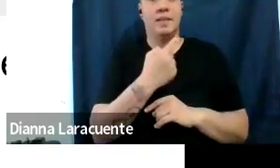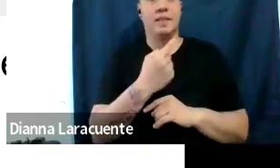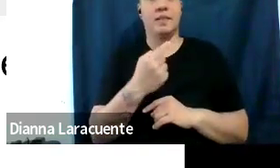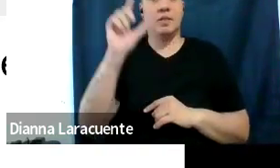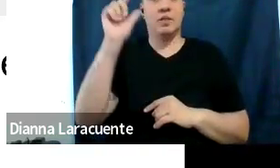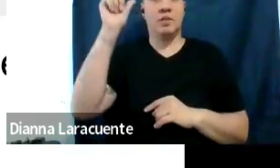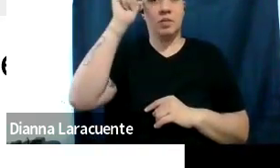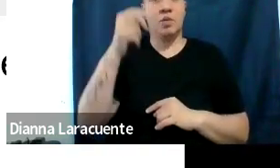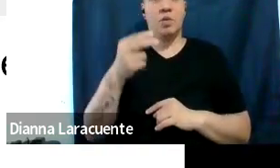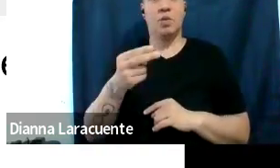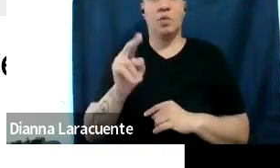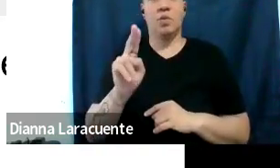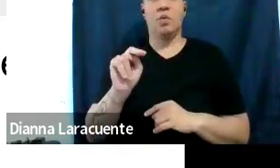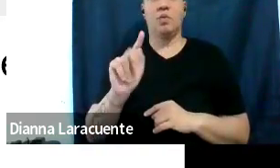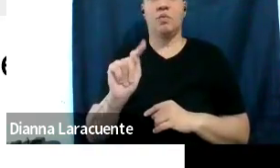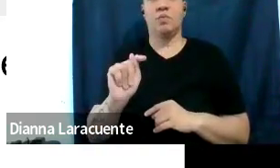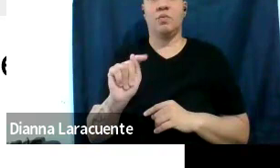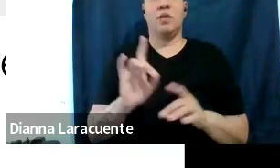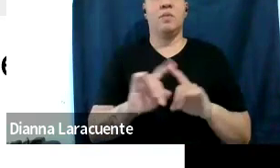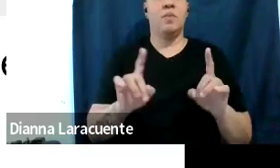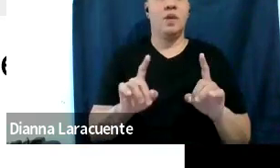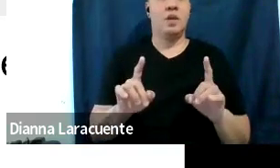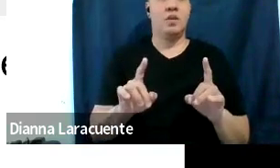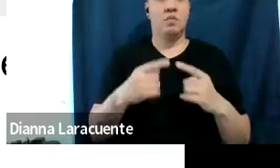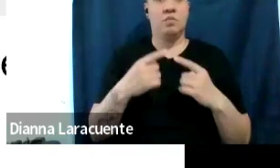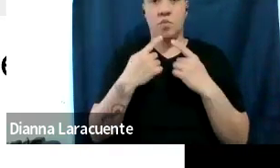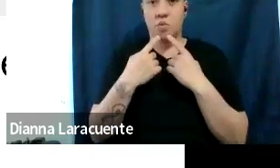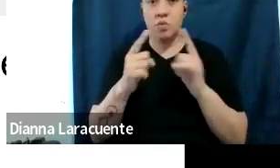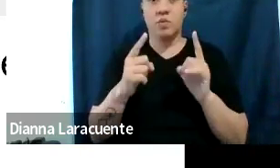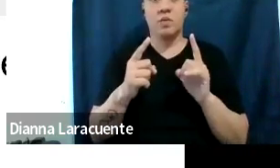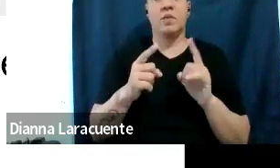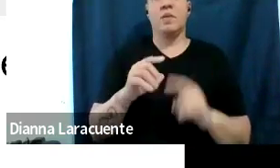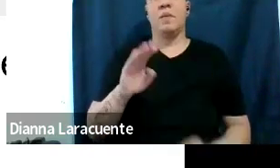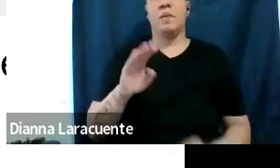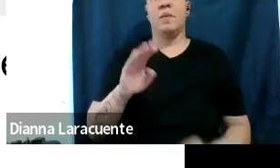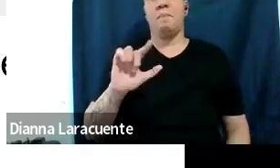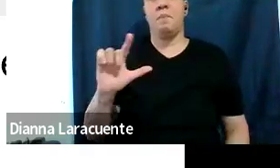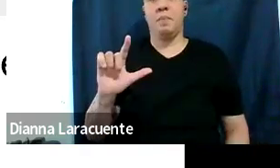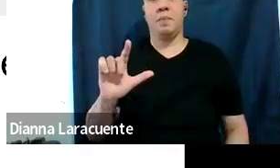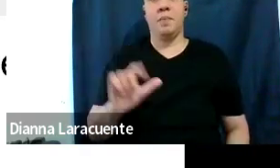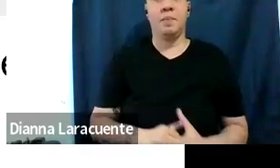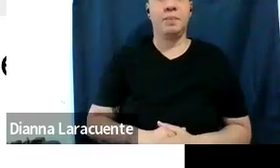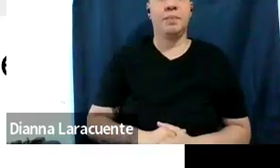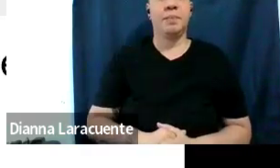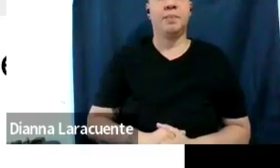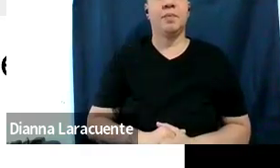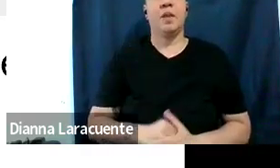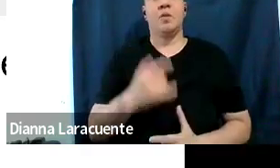Hunt. Pero ya él empieza a denunciar el Bill Follanger. Fíjate lo que él dice, y esto lo dice en